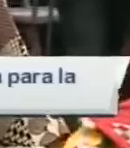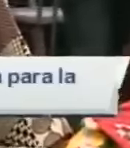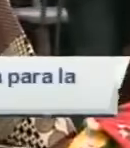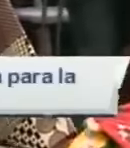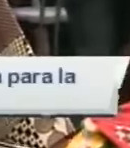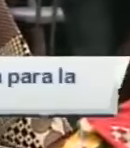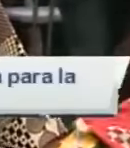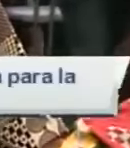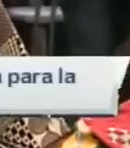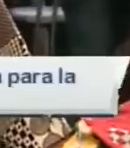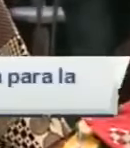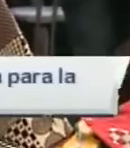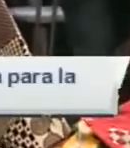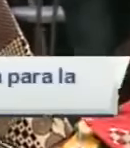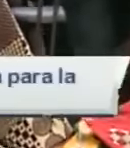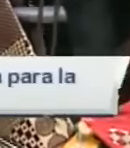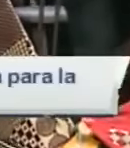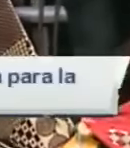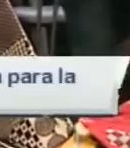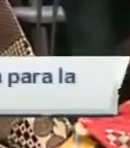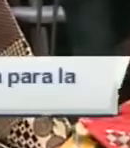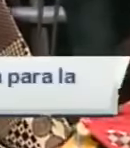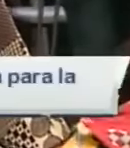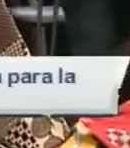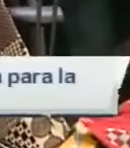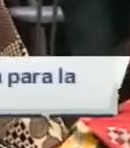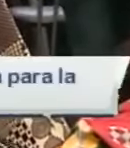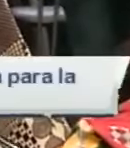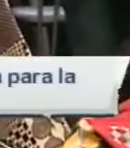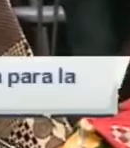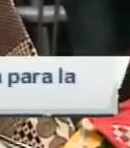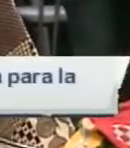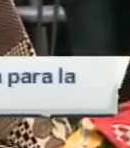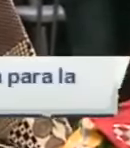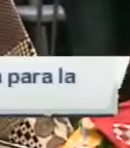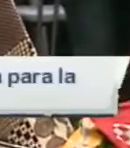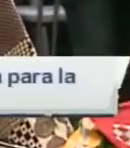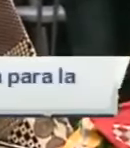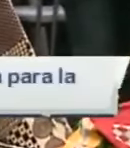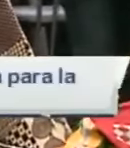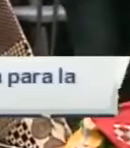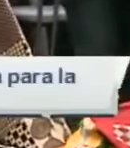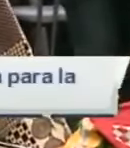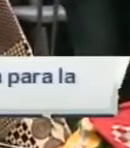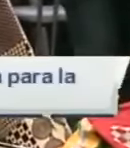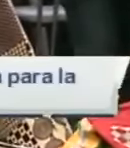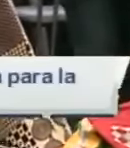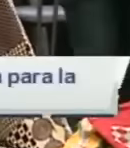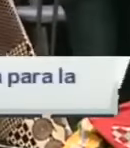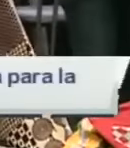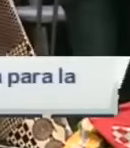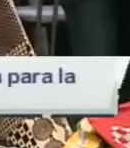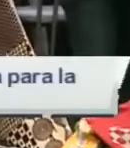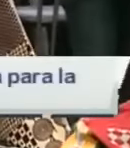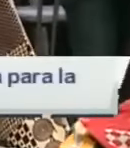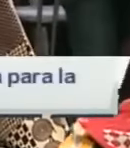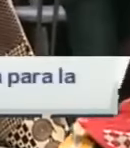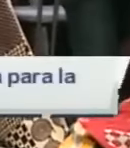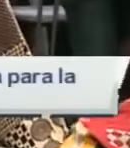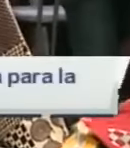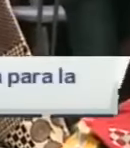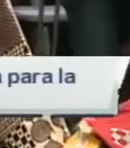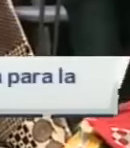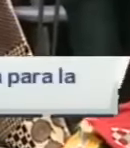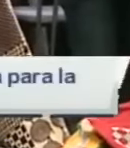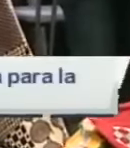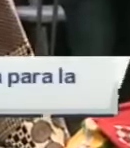Guayana Esequiba, de ese territorio que nosotros decimos, tú Esequiboco Guaumay,